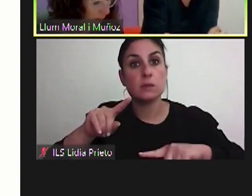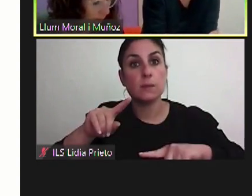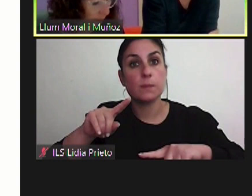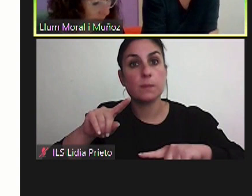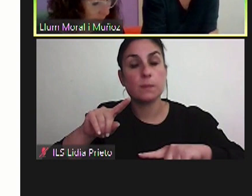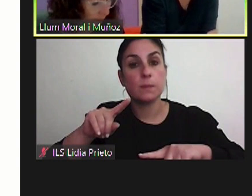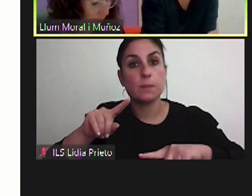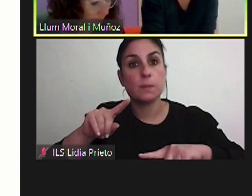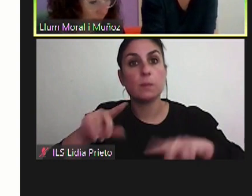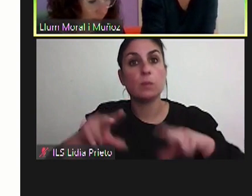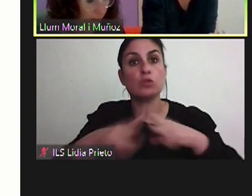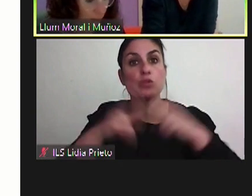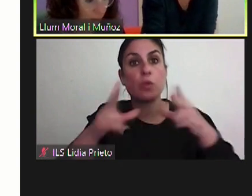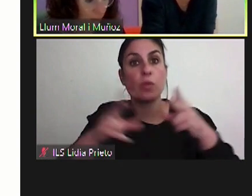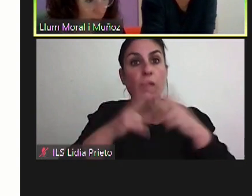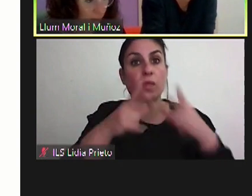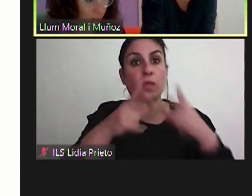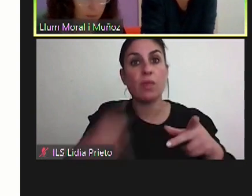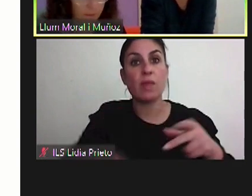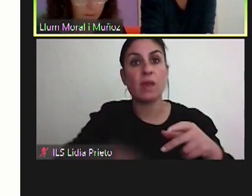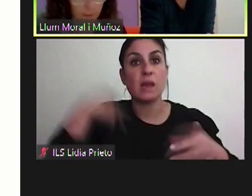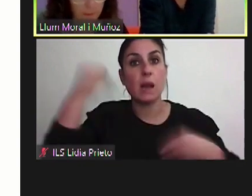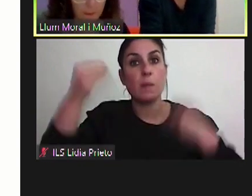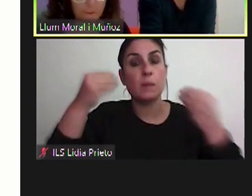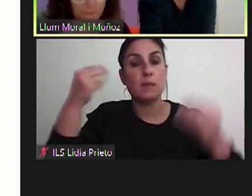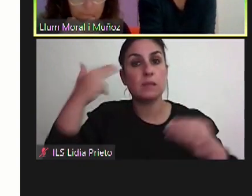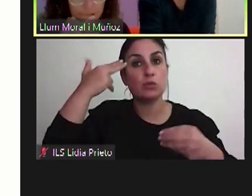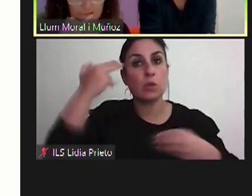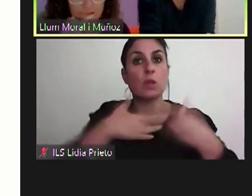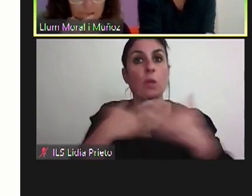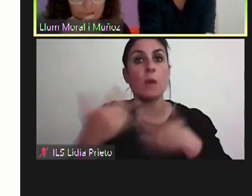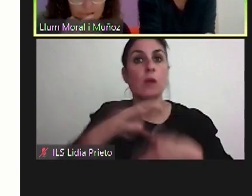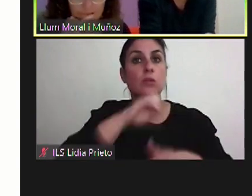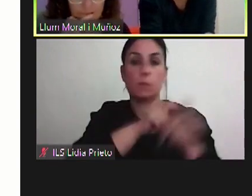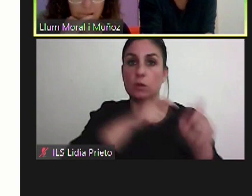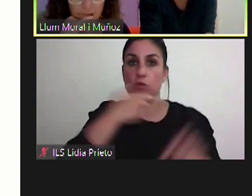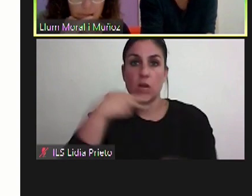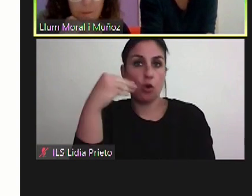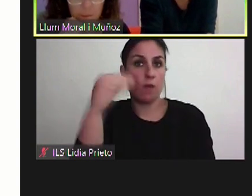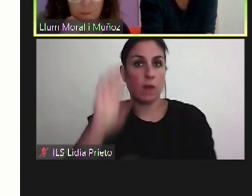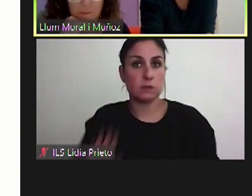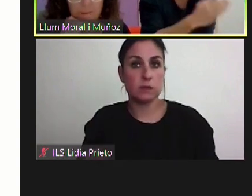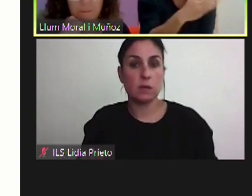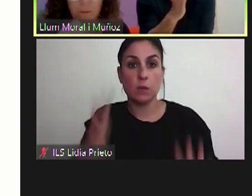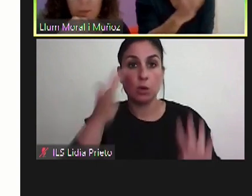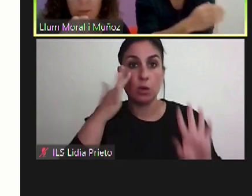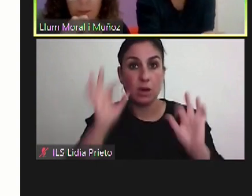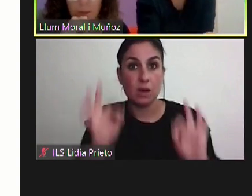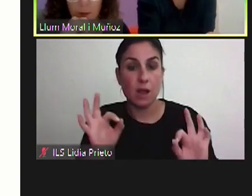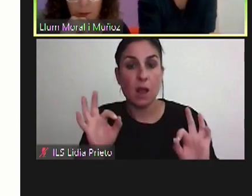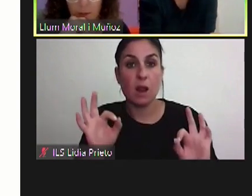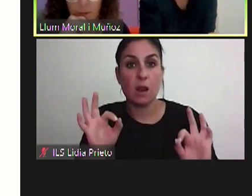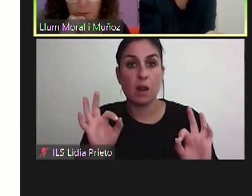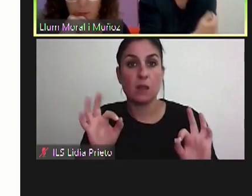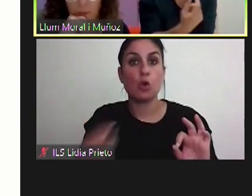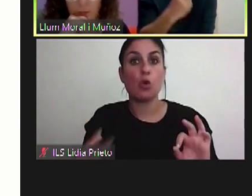social, vinculamos el tema del suicidio a personas jóvenes. Los grupos de edad con mayor incidencia de suicidio son a partir de la edad de